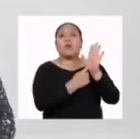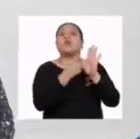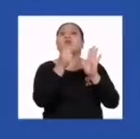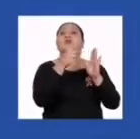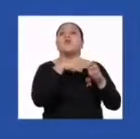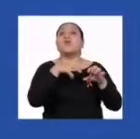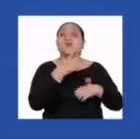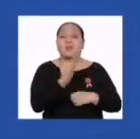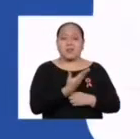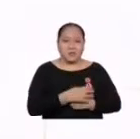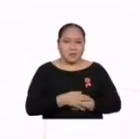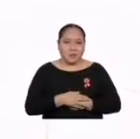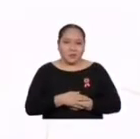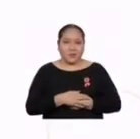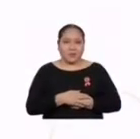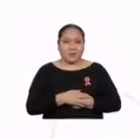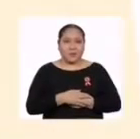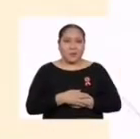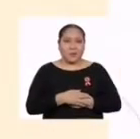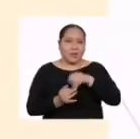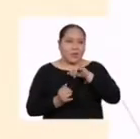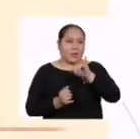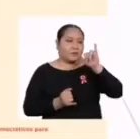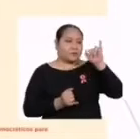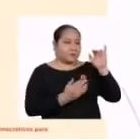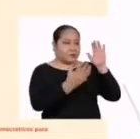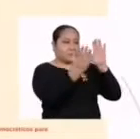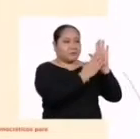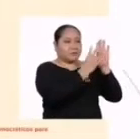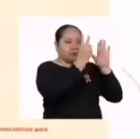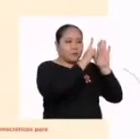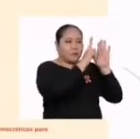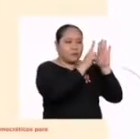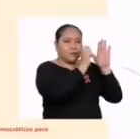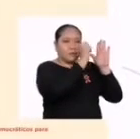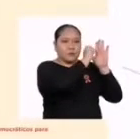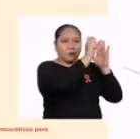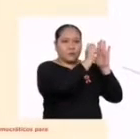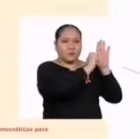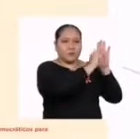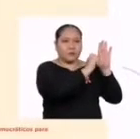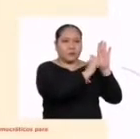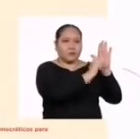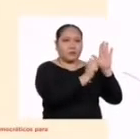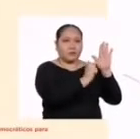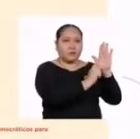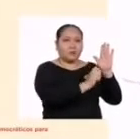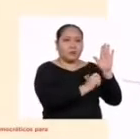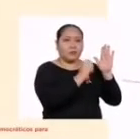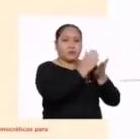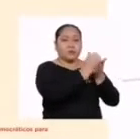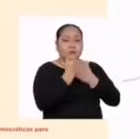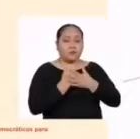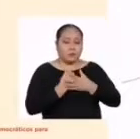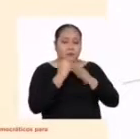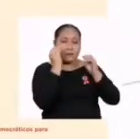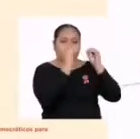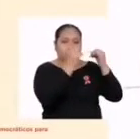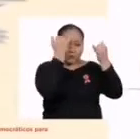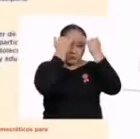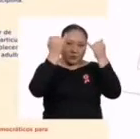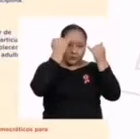hecho, Jonathan. En el lado izquierdo podemos ver el texto con las partes que me han ayudado a construir las ideas